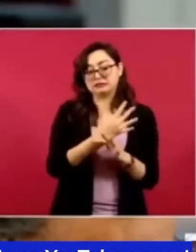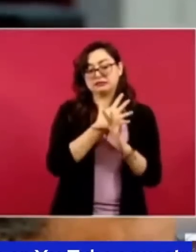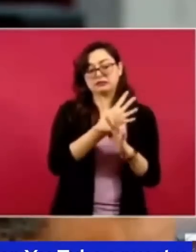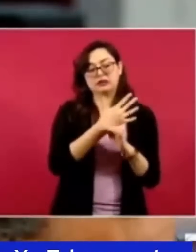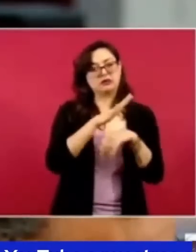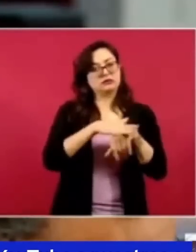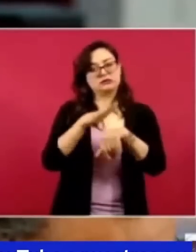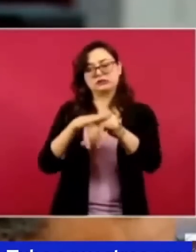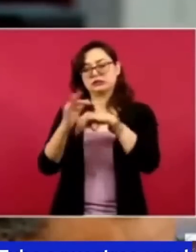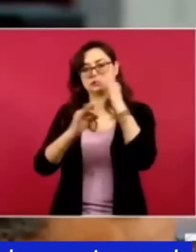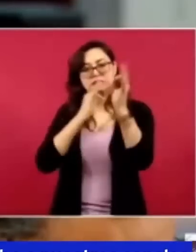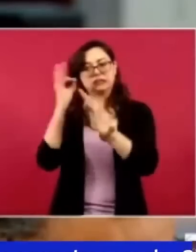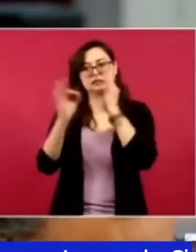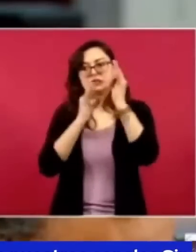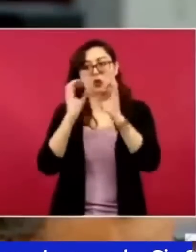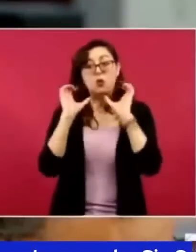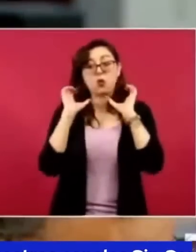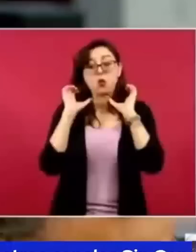para controlar los